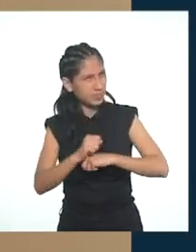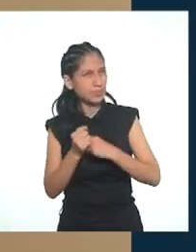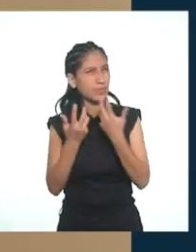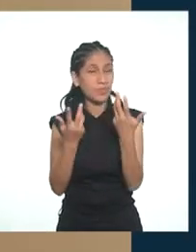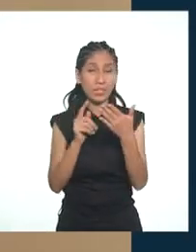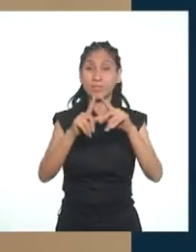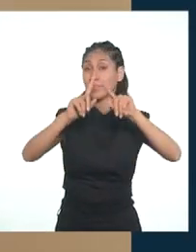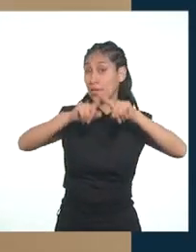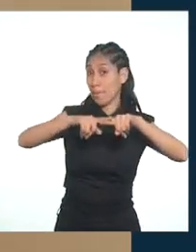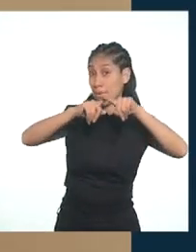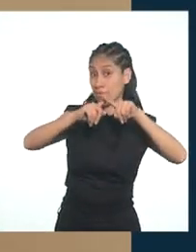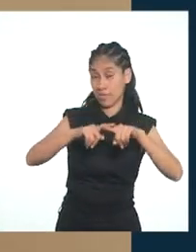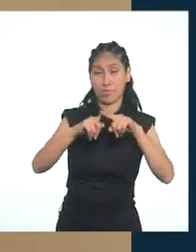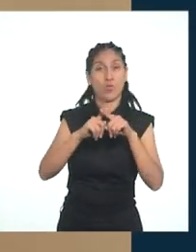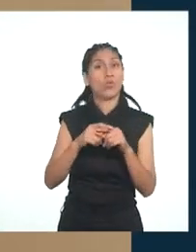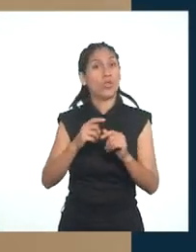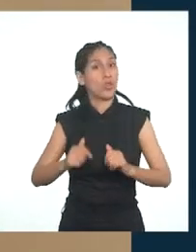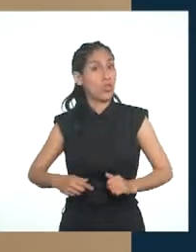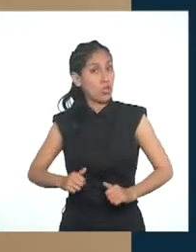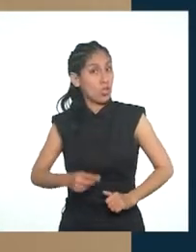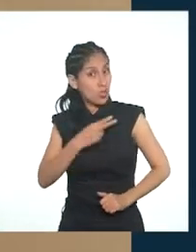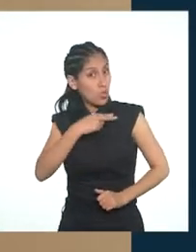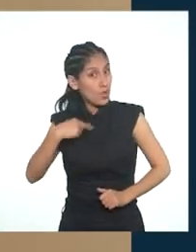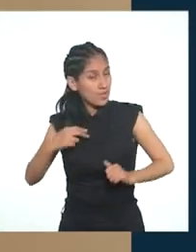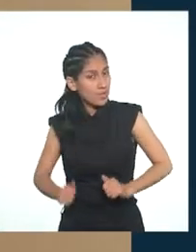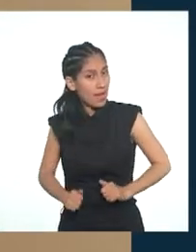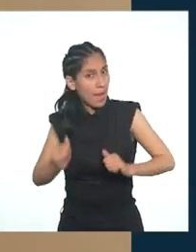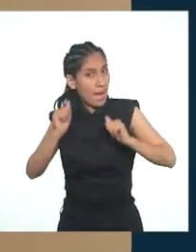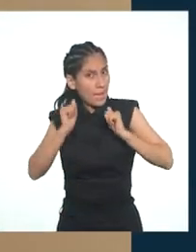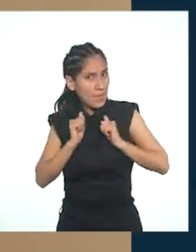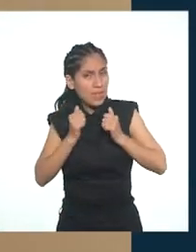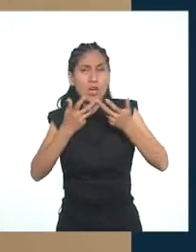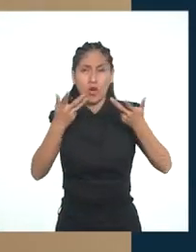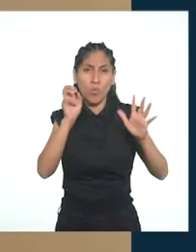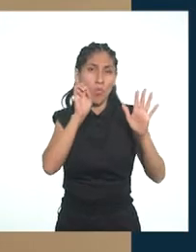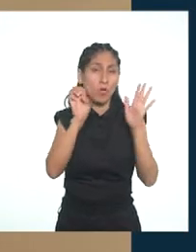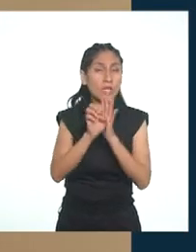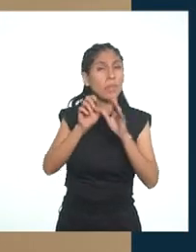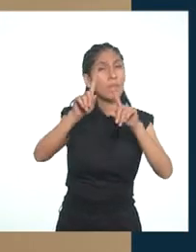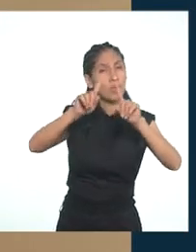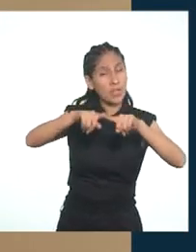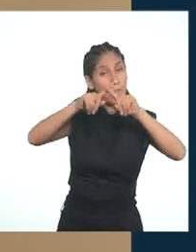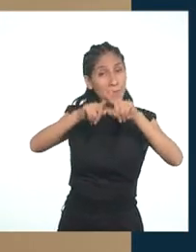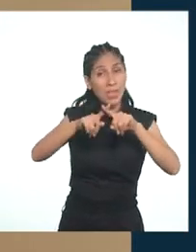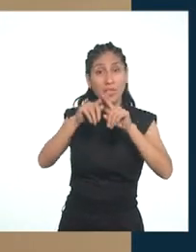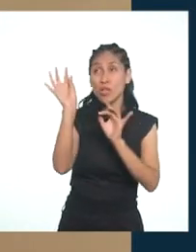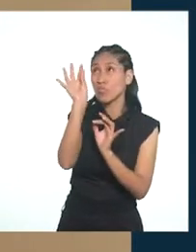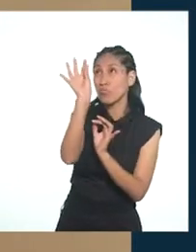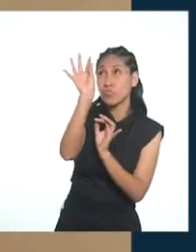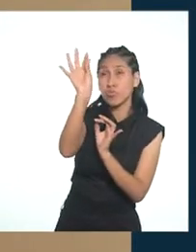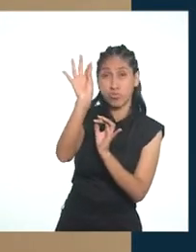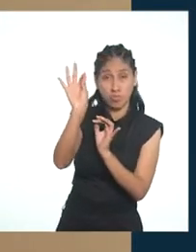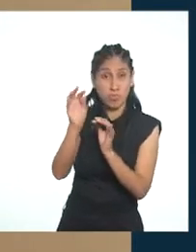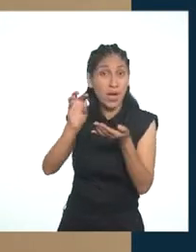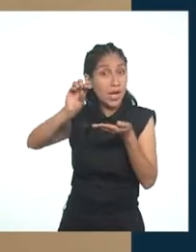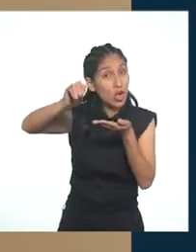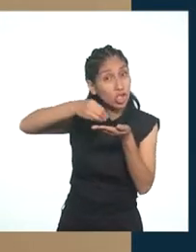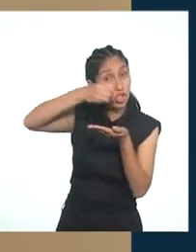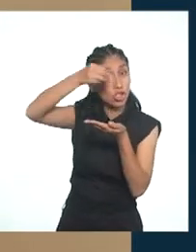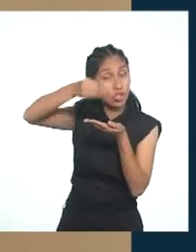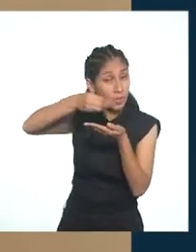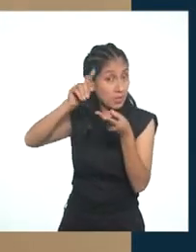sí. Dependemos de los microorganismos para obtener diversos productos útiles para la alimentación y